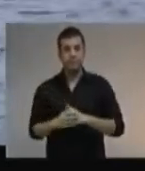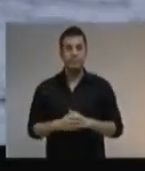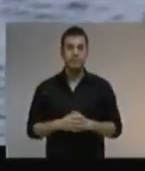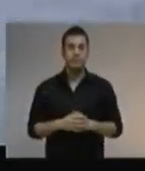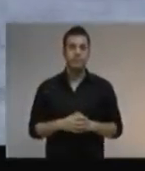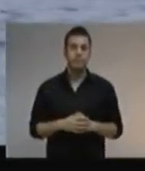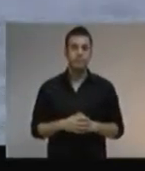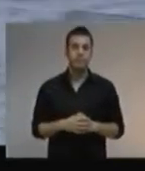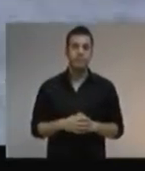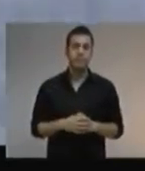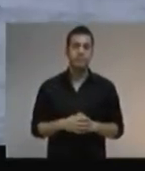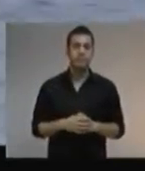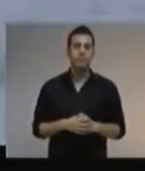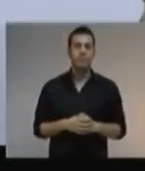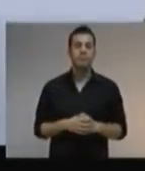Atlántico.